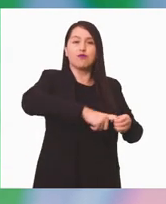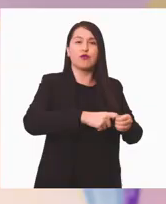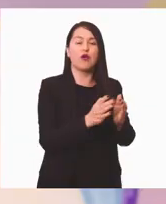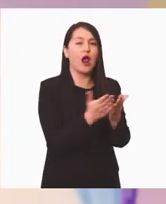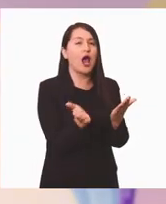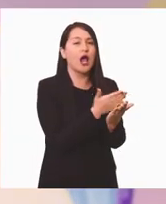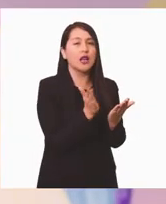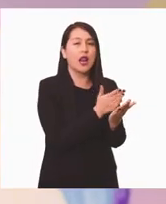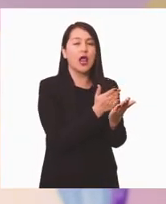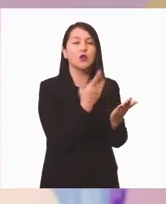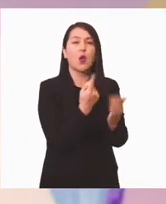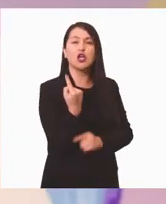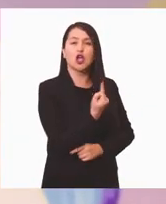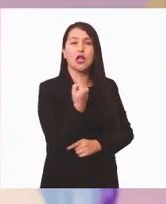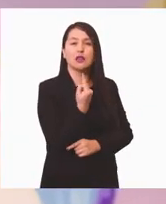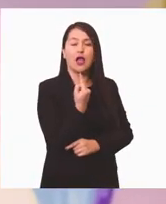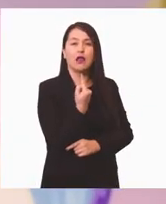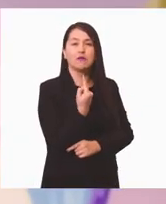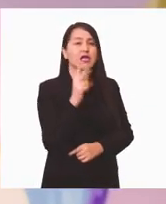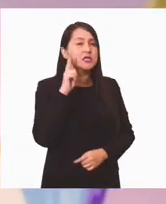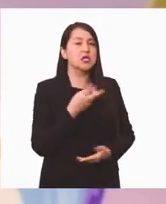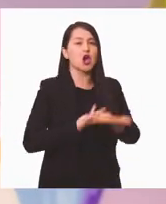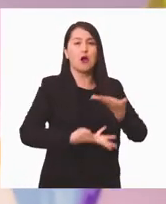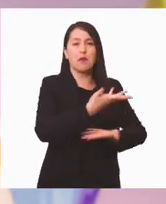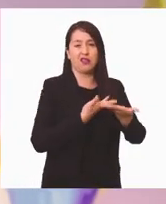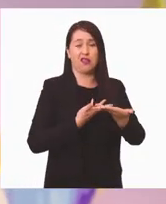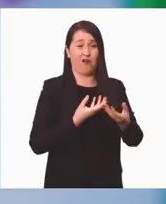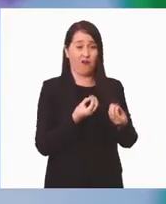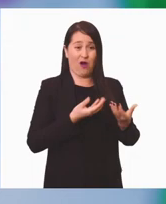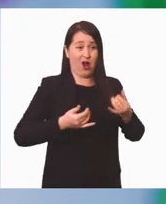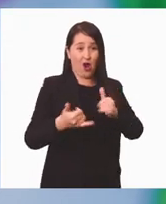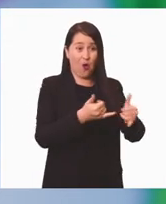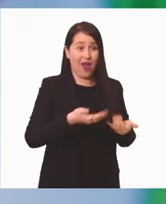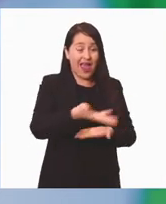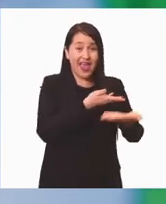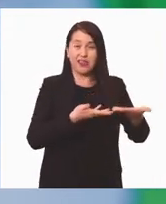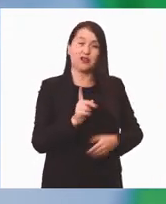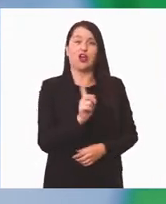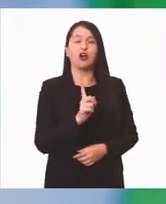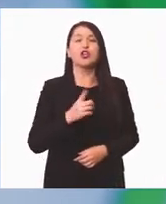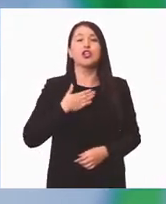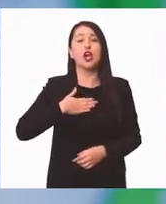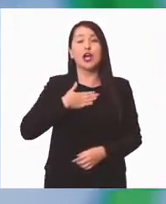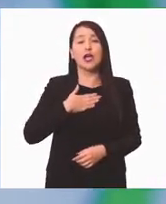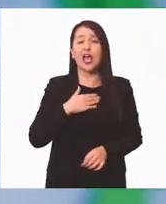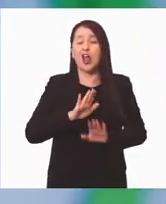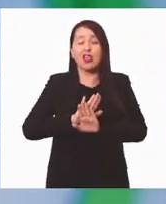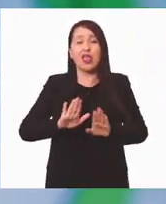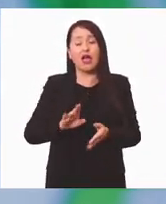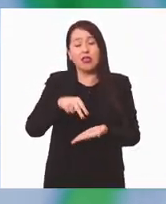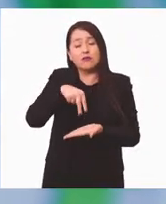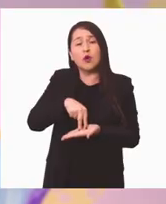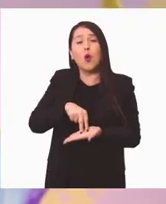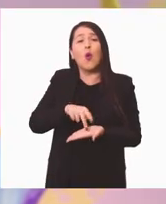postconversatorio. No soy muy buena interactuando con otros juguetes. Lo único que quiero es poder estar en un lugar donde nadie me critique por cómo